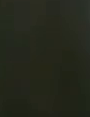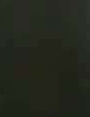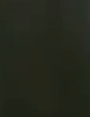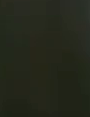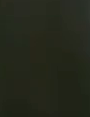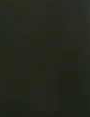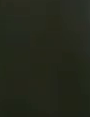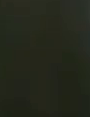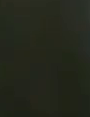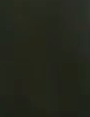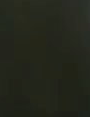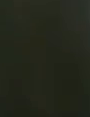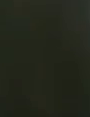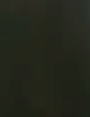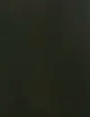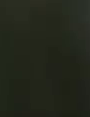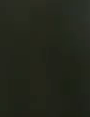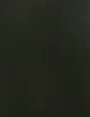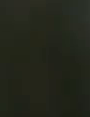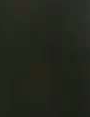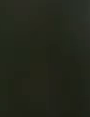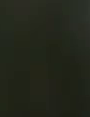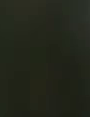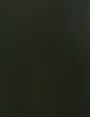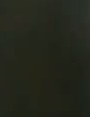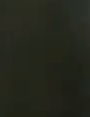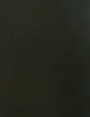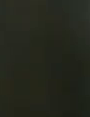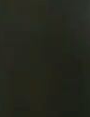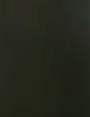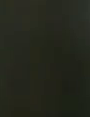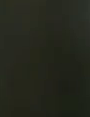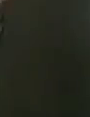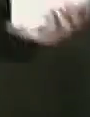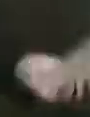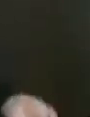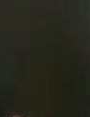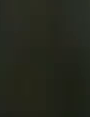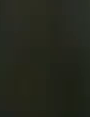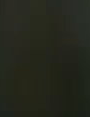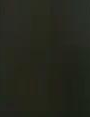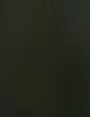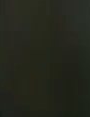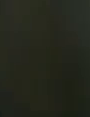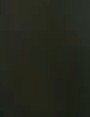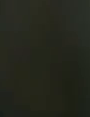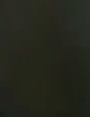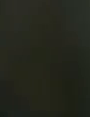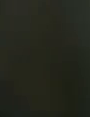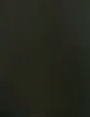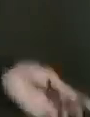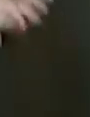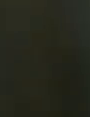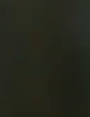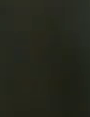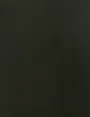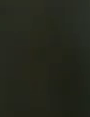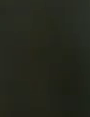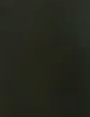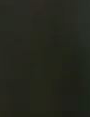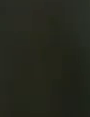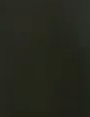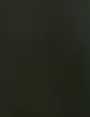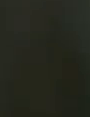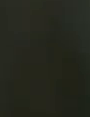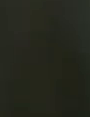es un narcotraficante connotado del norte de Santander y del eje narcotraficante de La Guajira. ¿Por qué digo esto? Porque